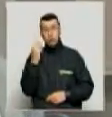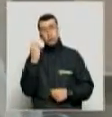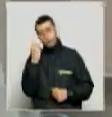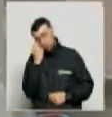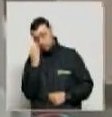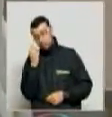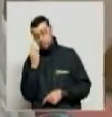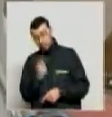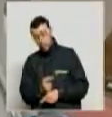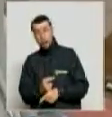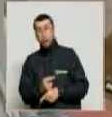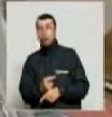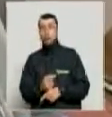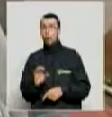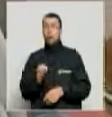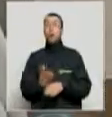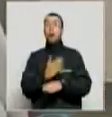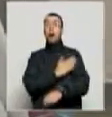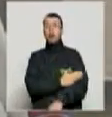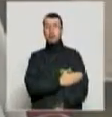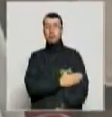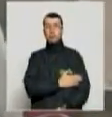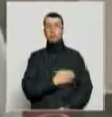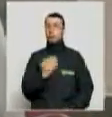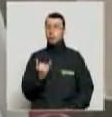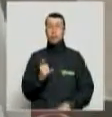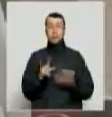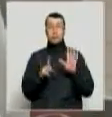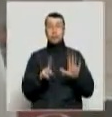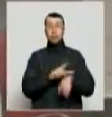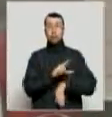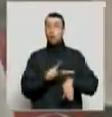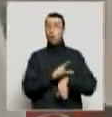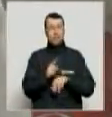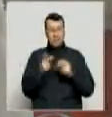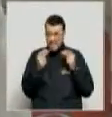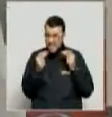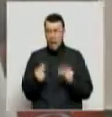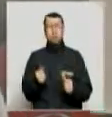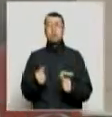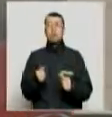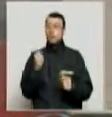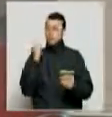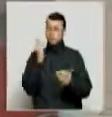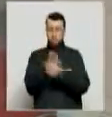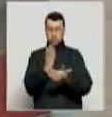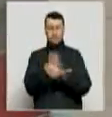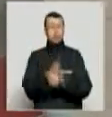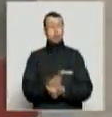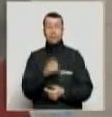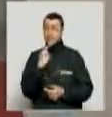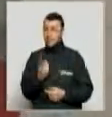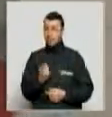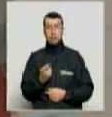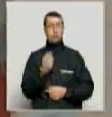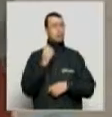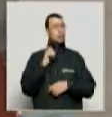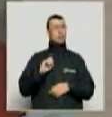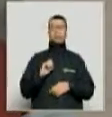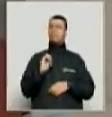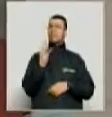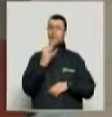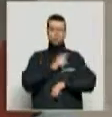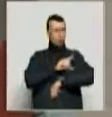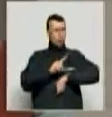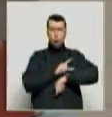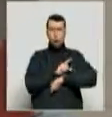tenido previamente, hablamos de las 6 horas de oro del corazón a nivel cardiovascular. De hecho, se habla que las 3 primeras horas en las que